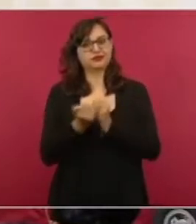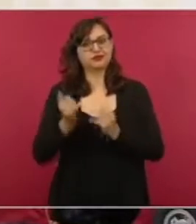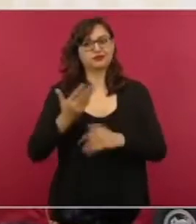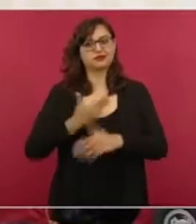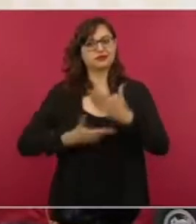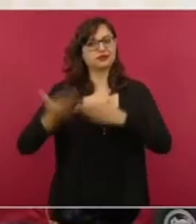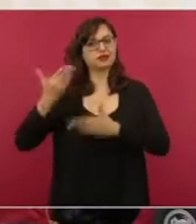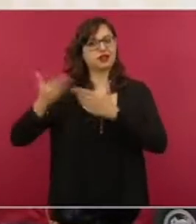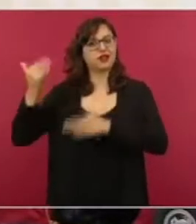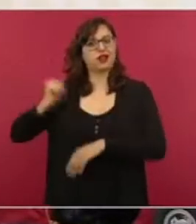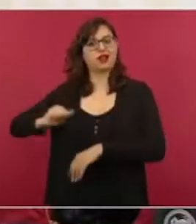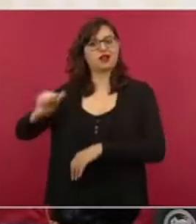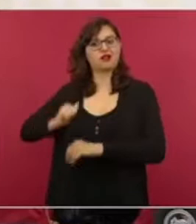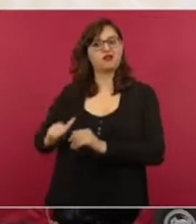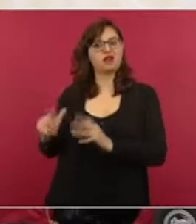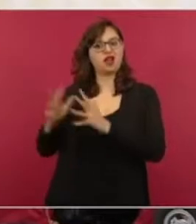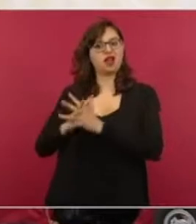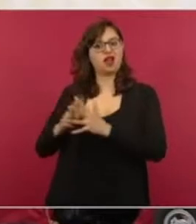a